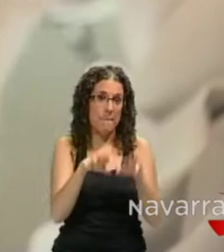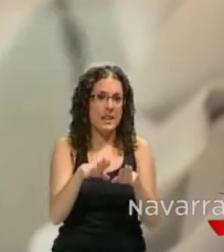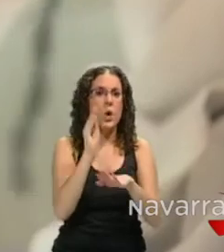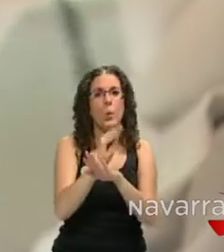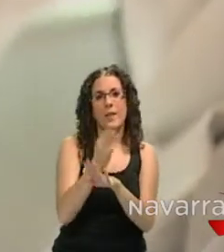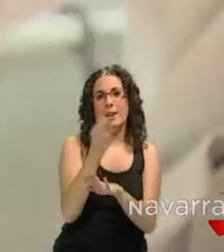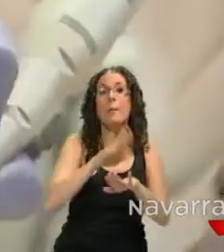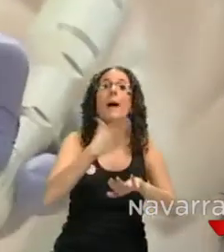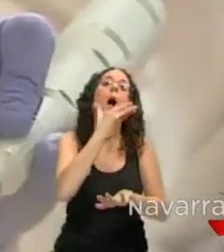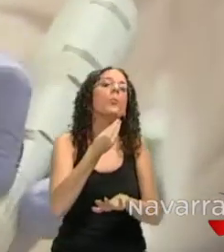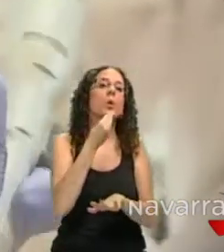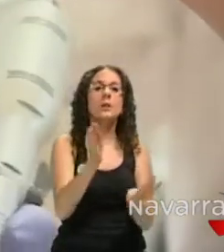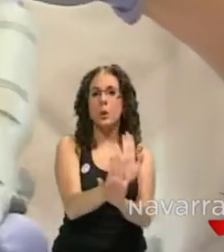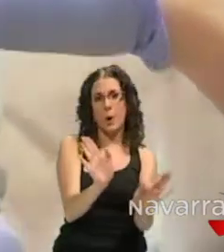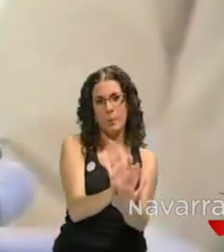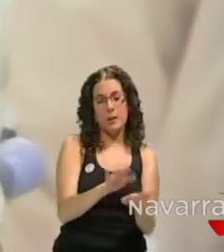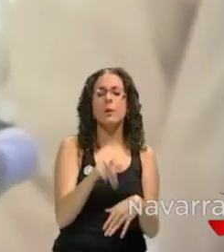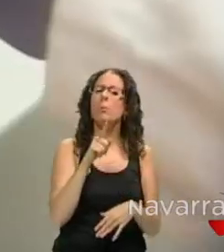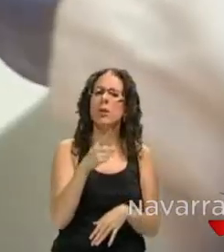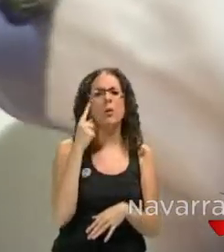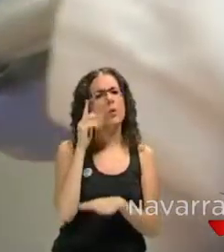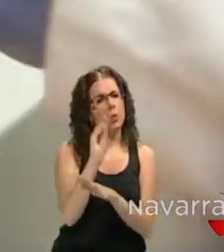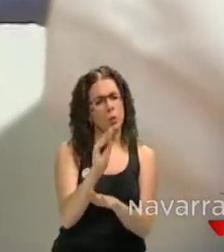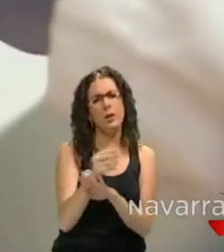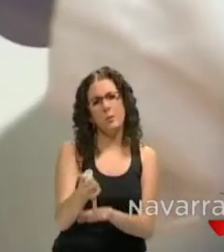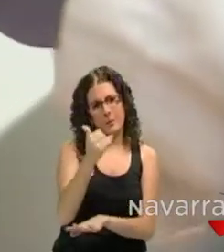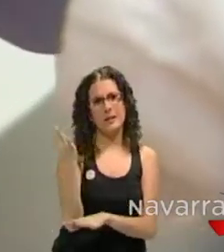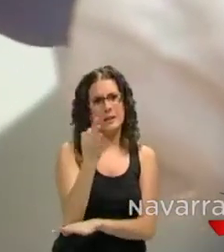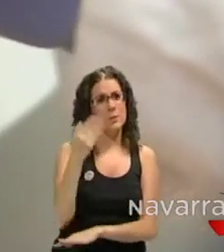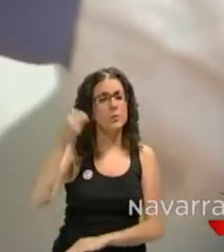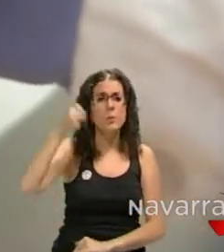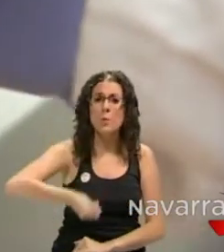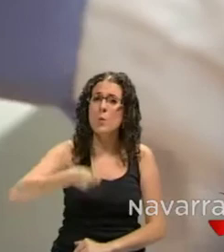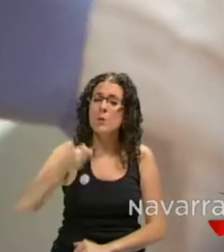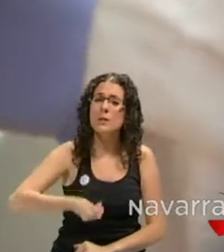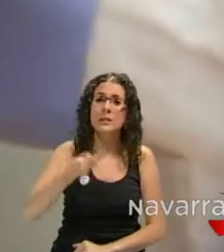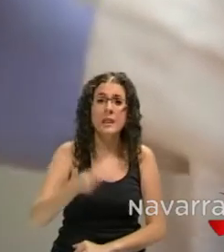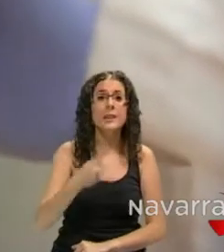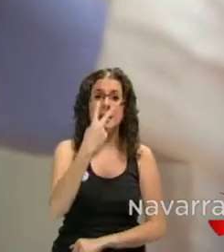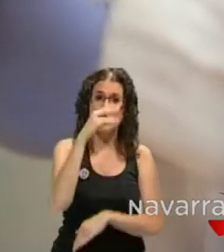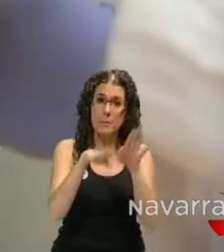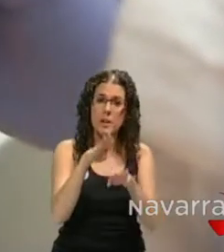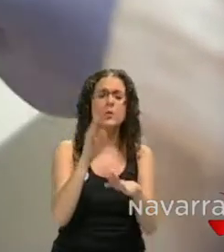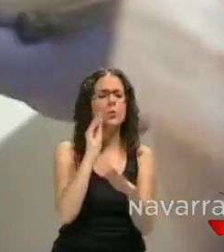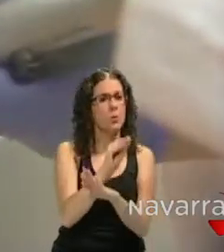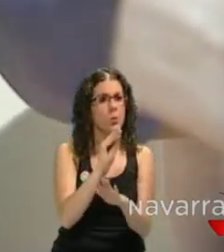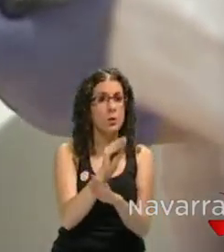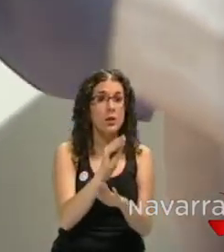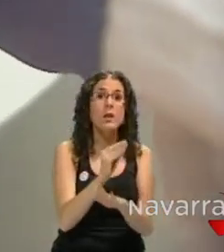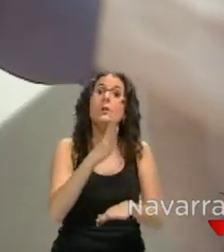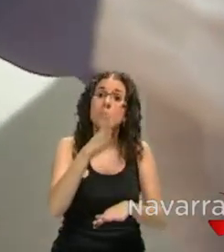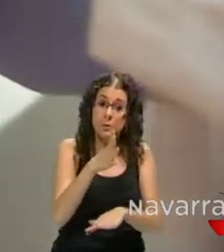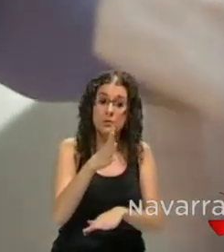más importantes que no los podemos descuidar. Es súper importante tenerlos bien cuidados porque un gran número de